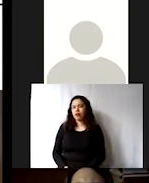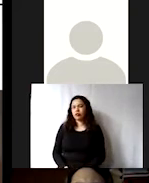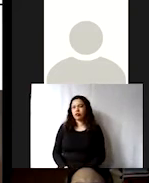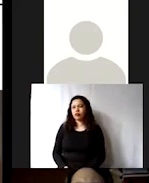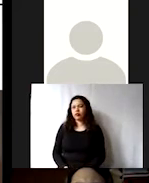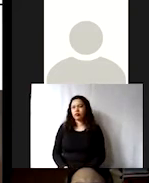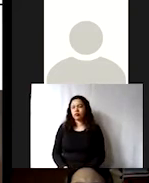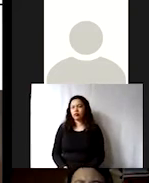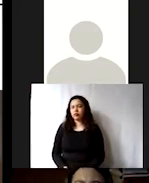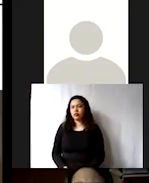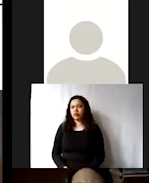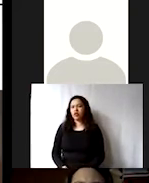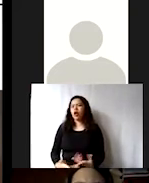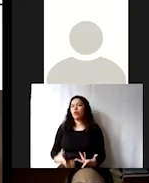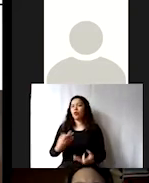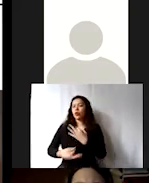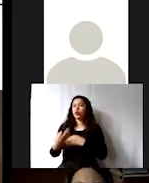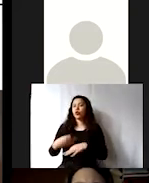entusiasta recepción de todos.